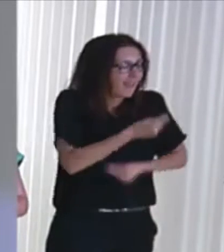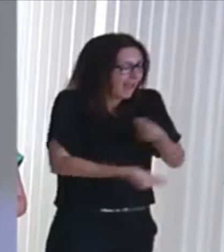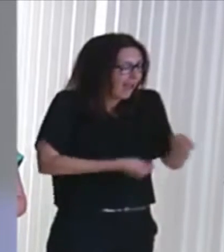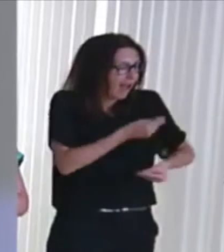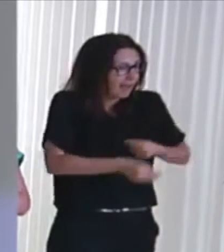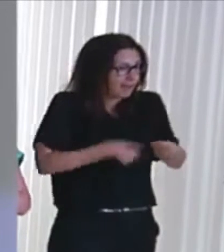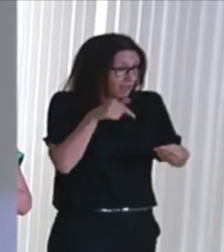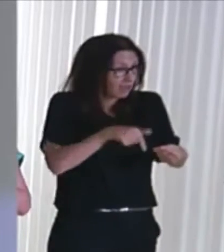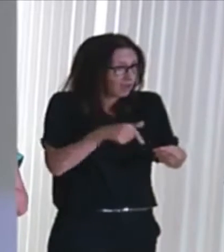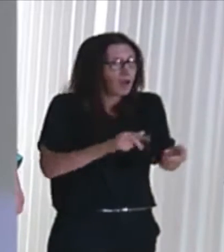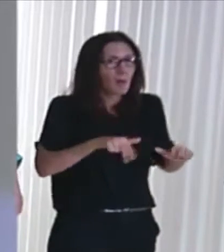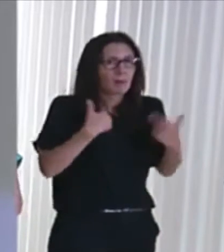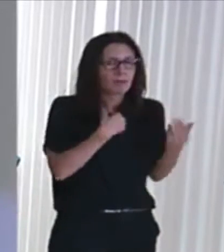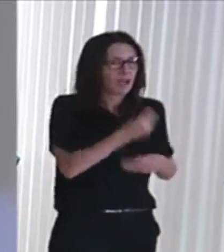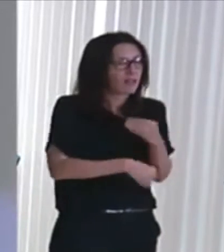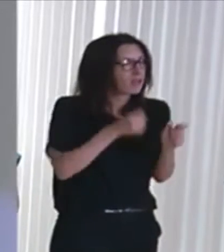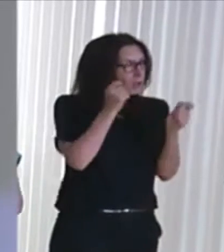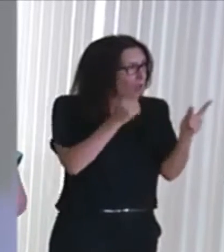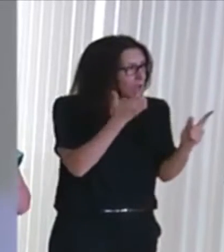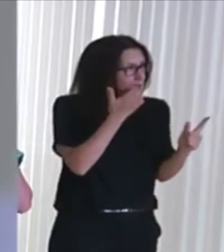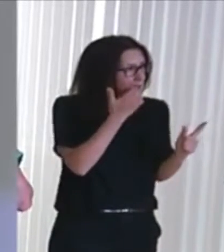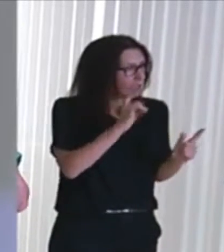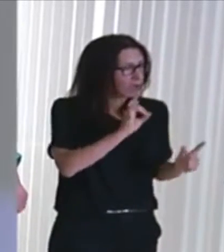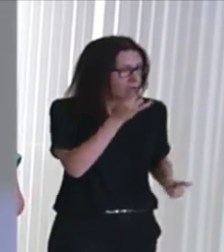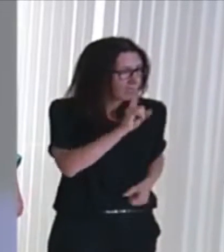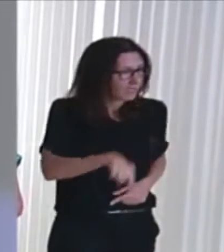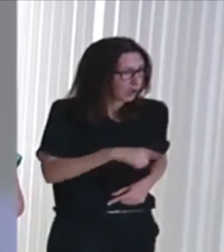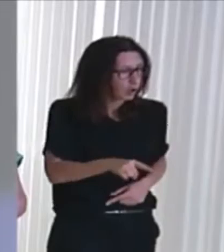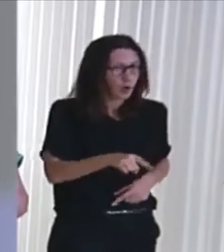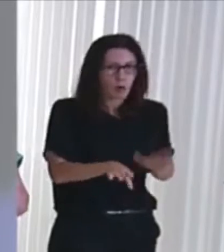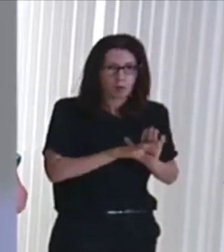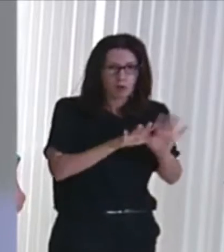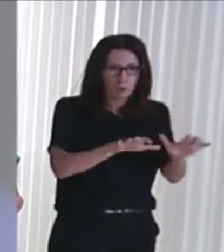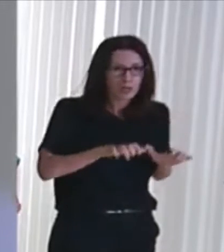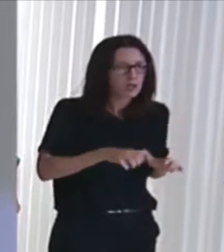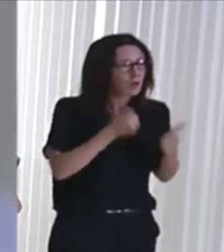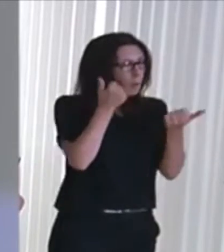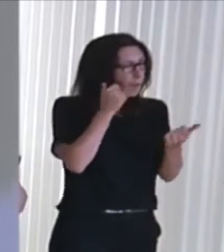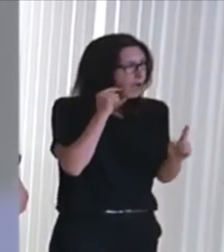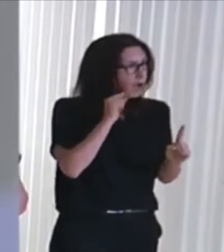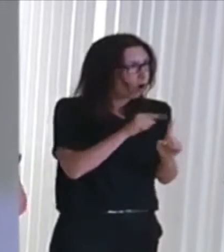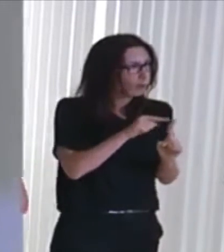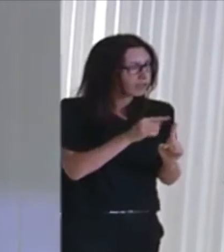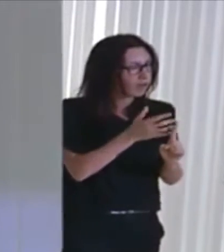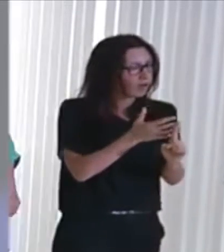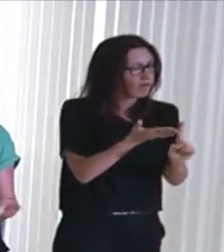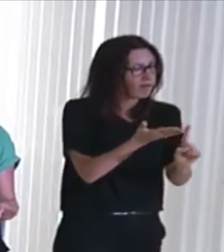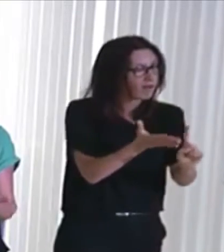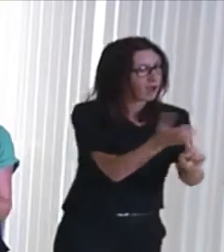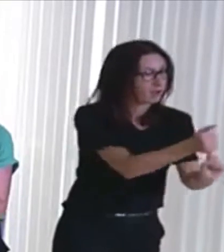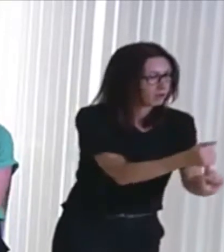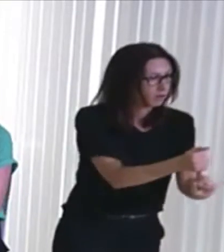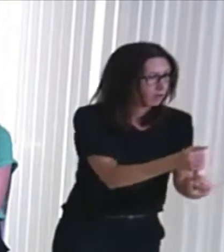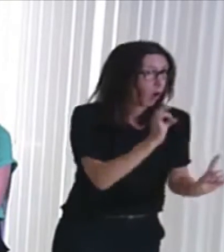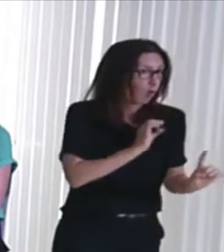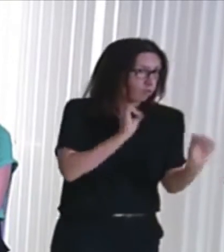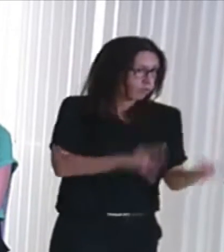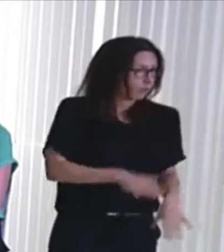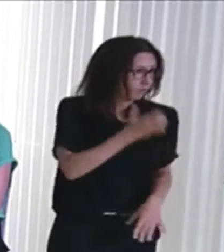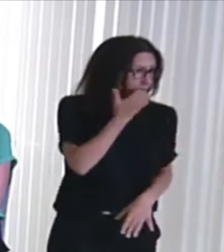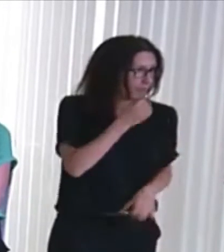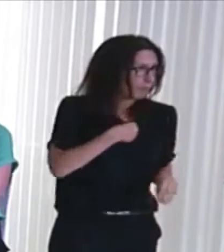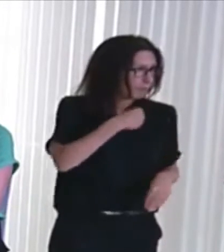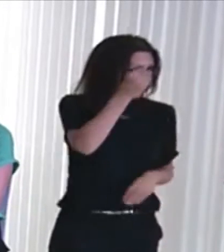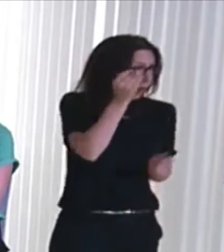lleva al final a ver si estás equivocada o no, a seguir aprendiendo, a acercarte más a tu objetivo o a desestimarlo porque no tiene ningún sentido a dónde vas, que eso